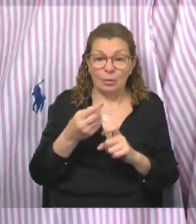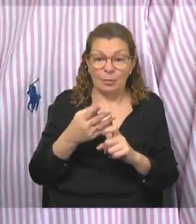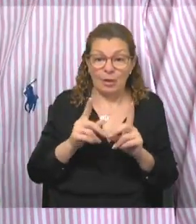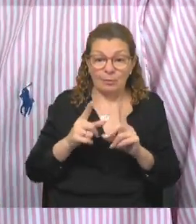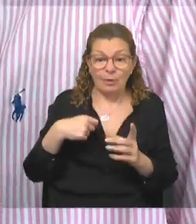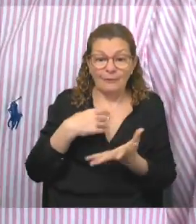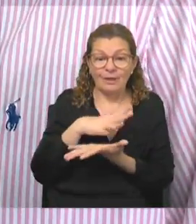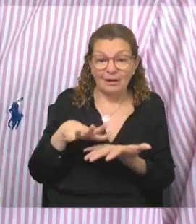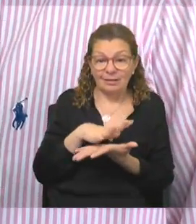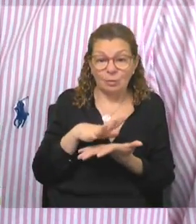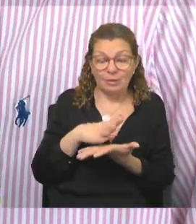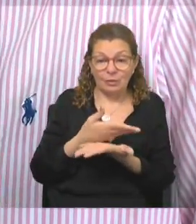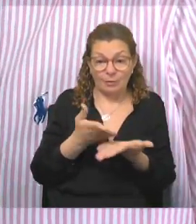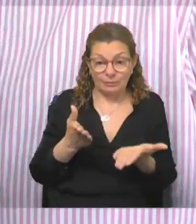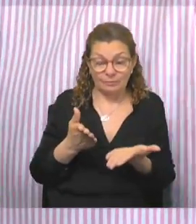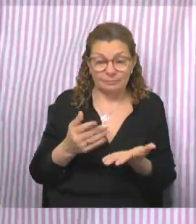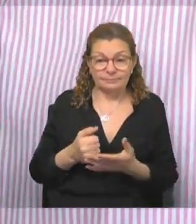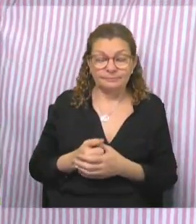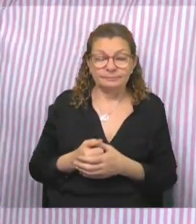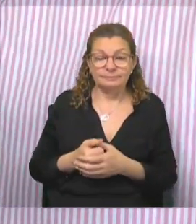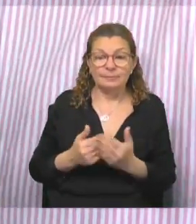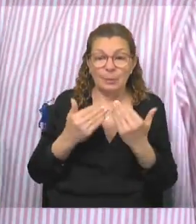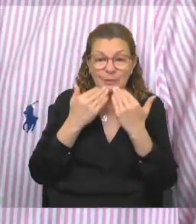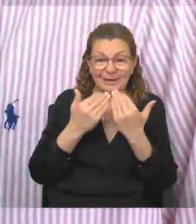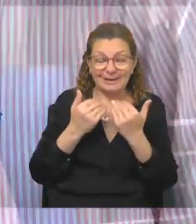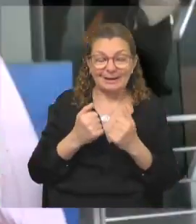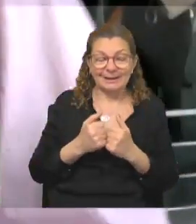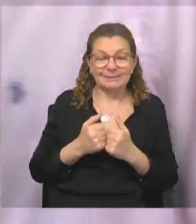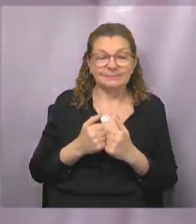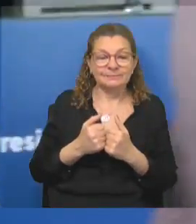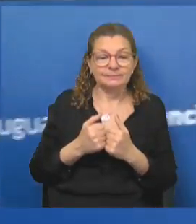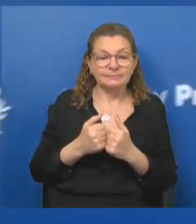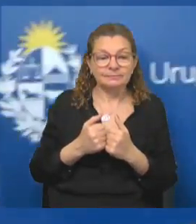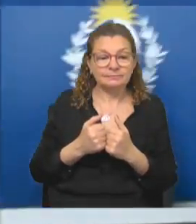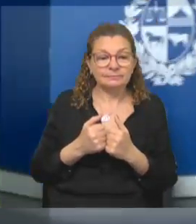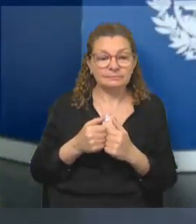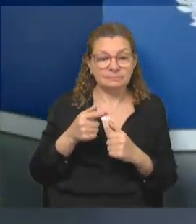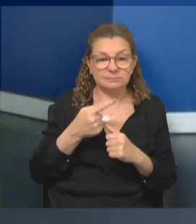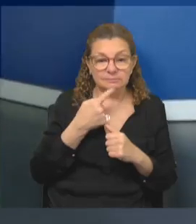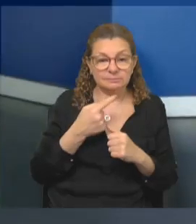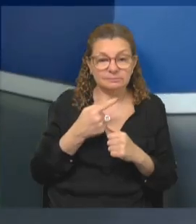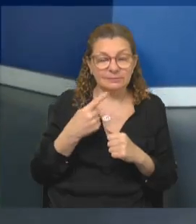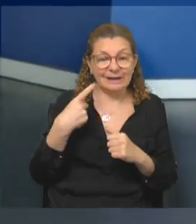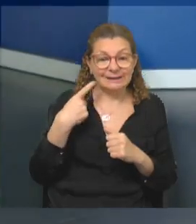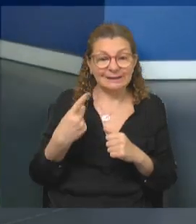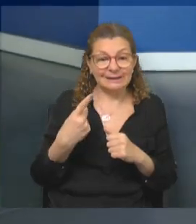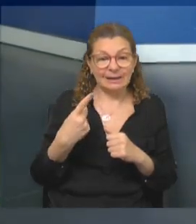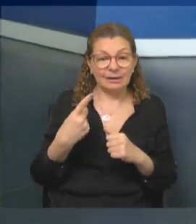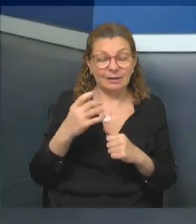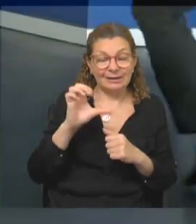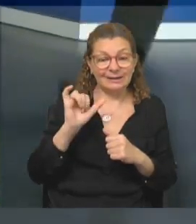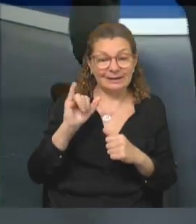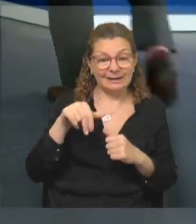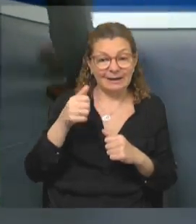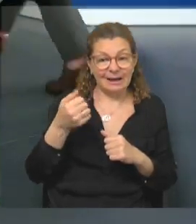la situación al menos en la temporada estival Muchísimas gracias por favor un gusto bueno Pilar así pasaba la palabra director de lesina a